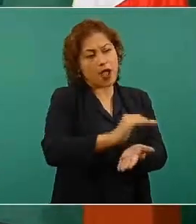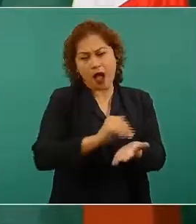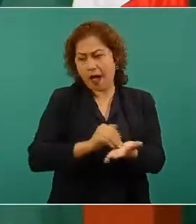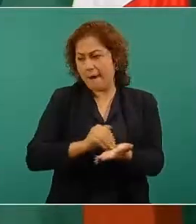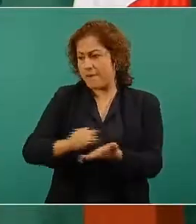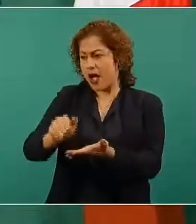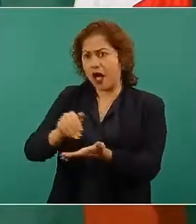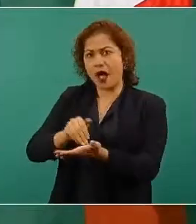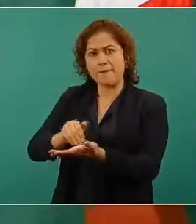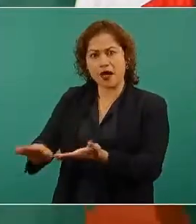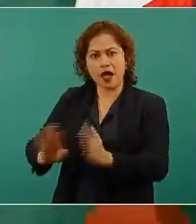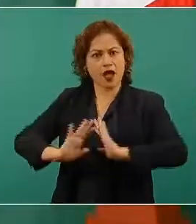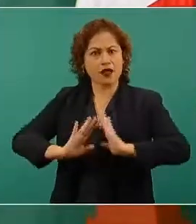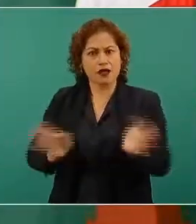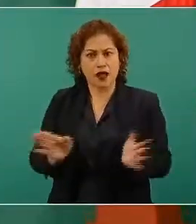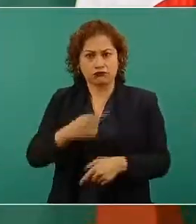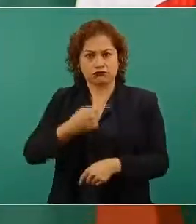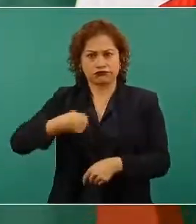Si